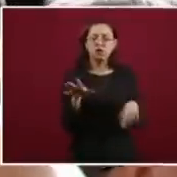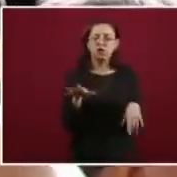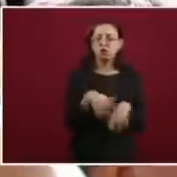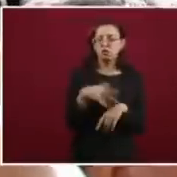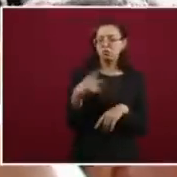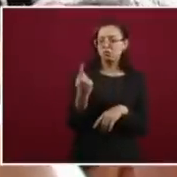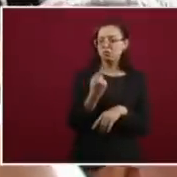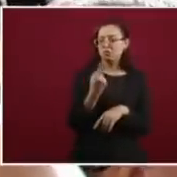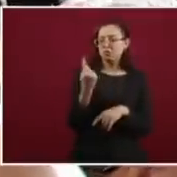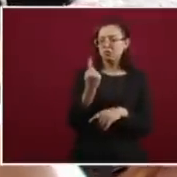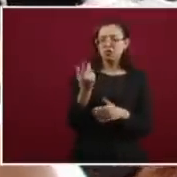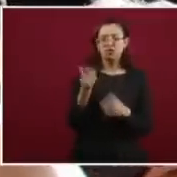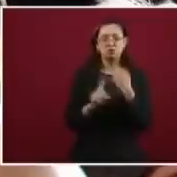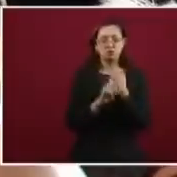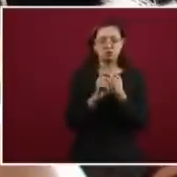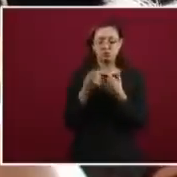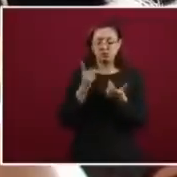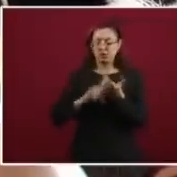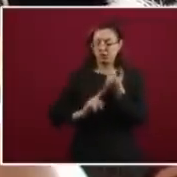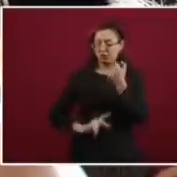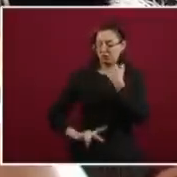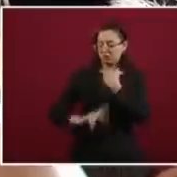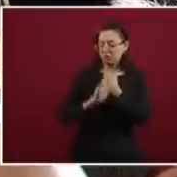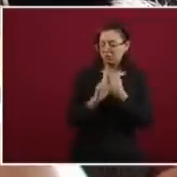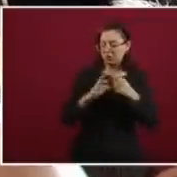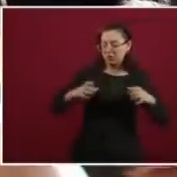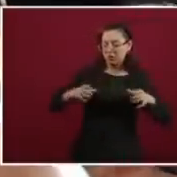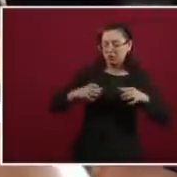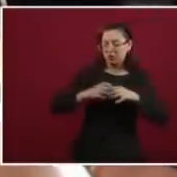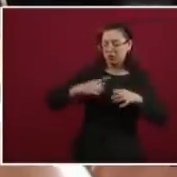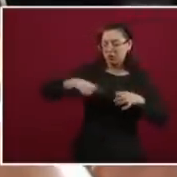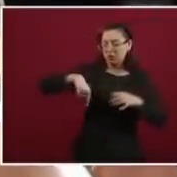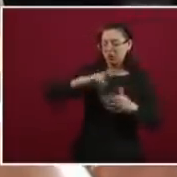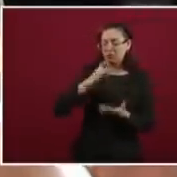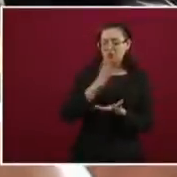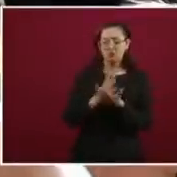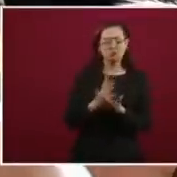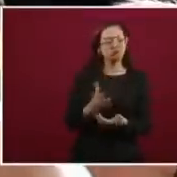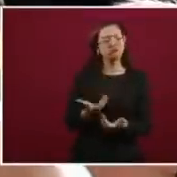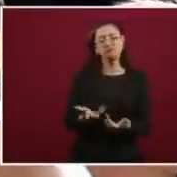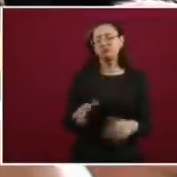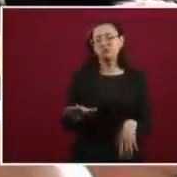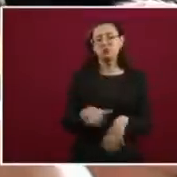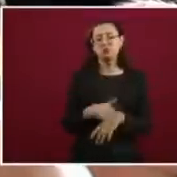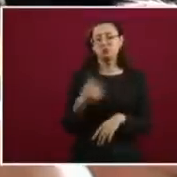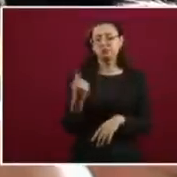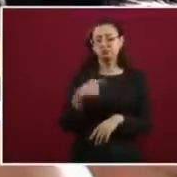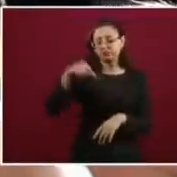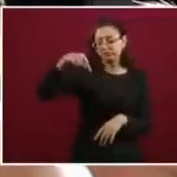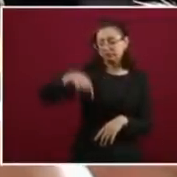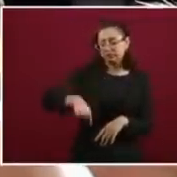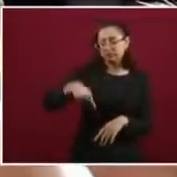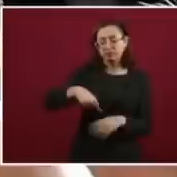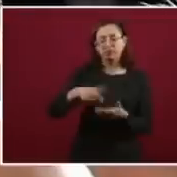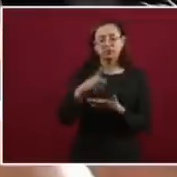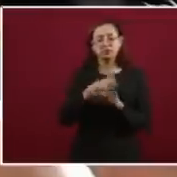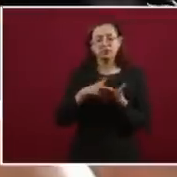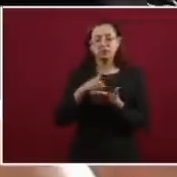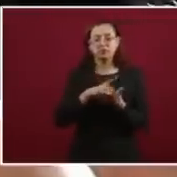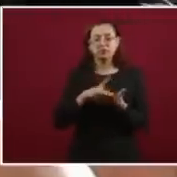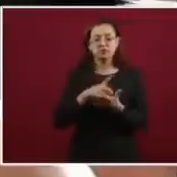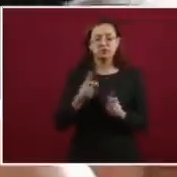de unas fronteras porque por ejemplo todo el trasiego de drogas aquí va a abastecer al